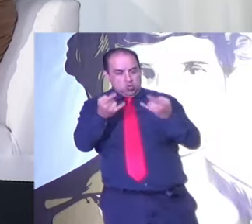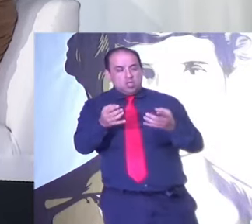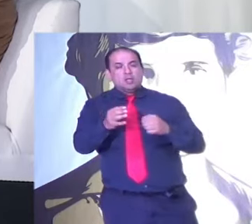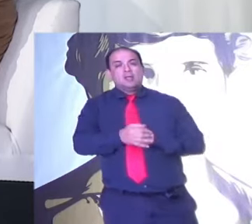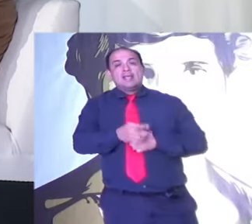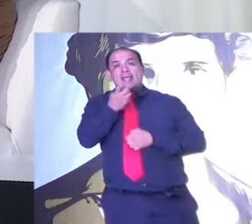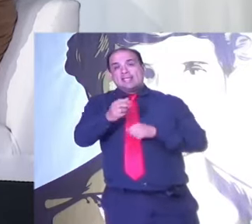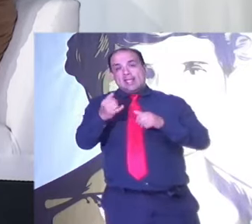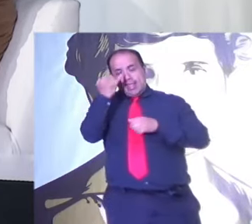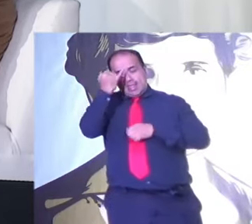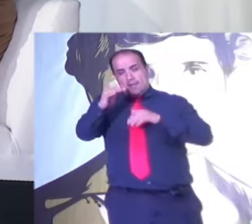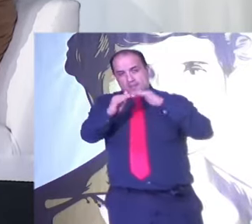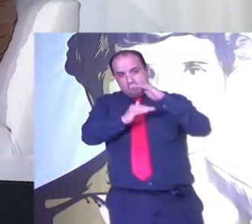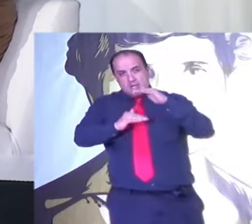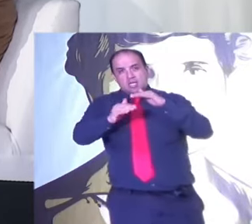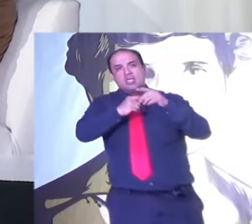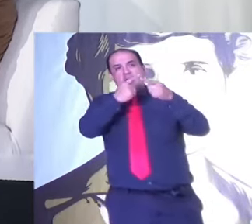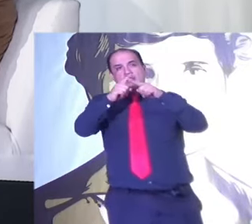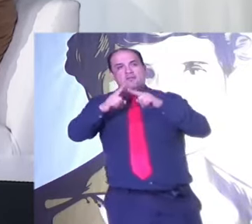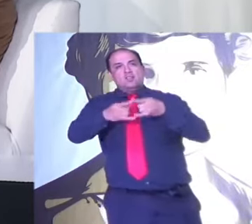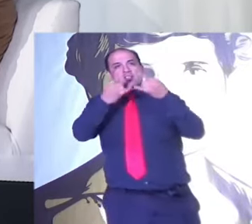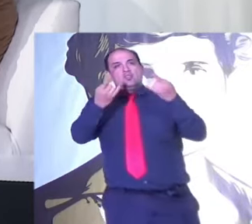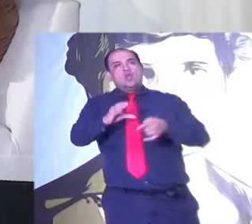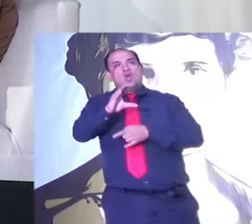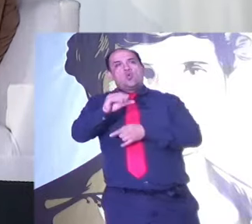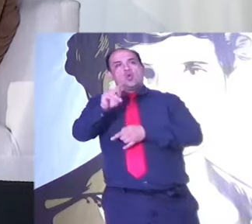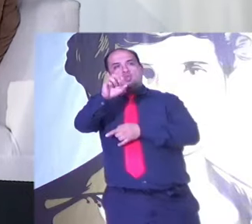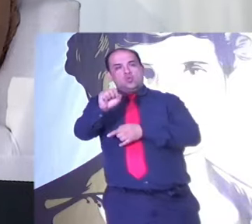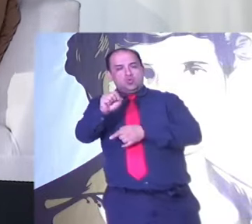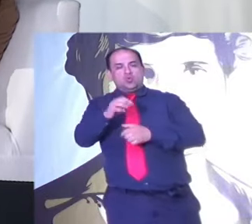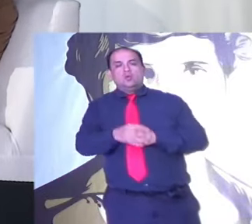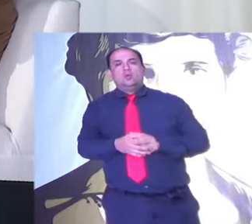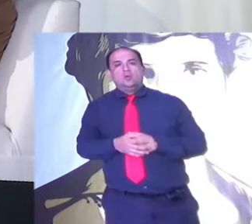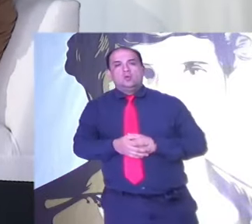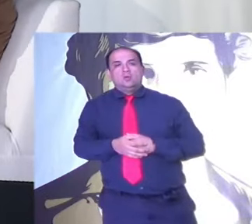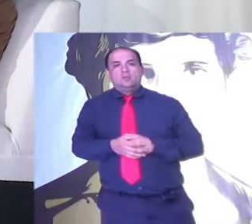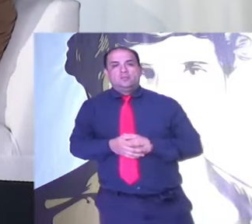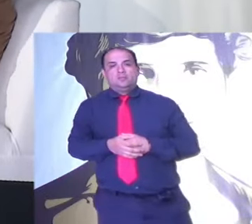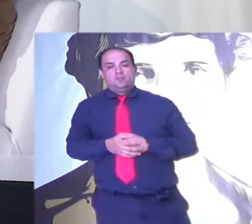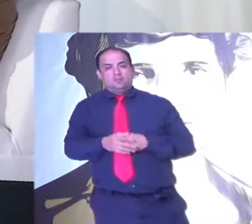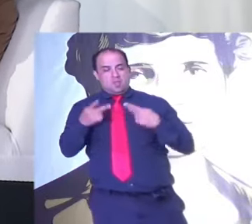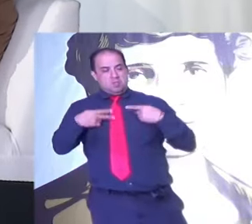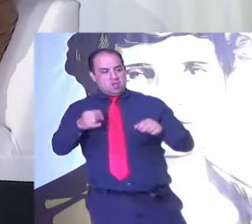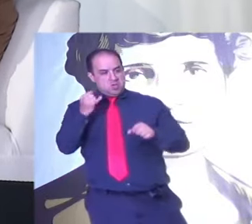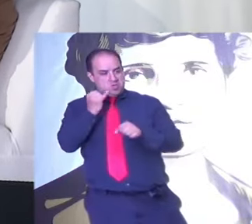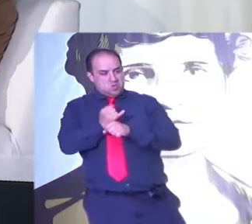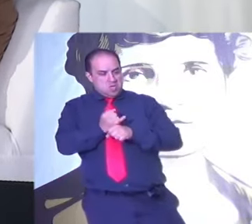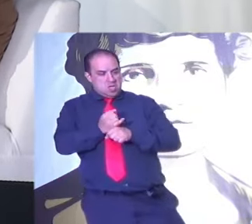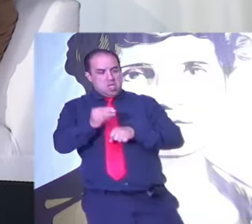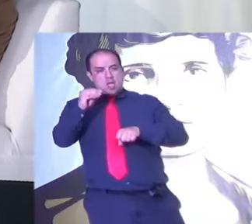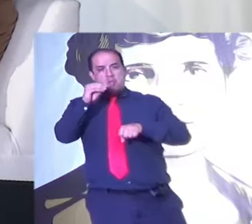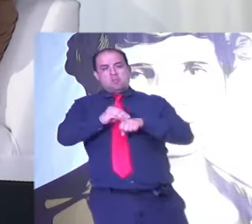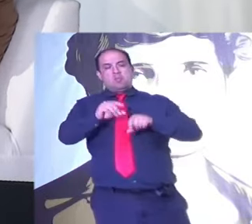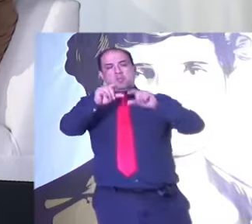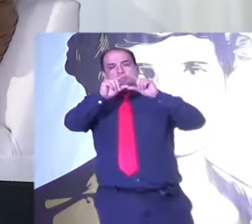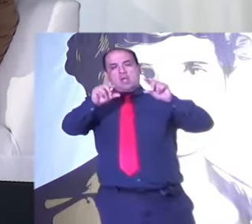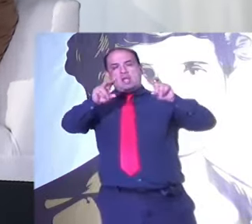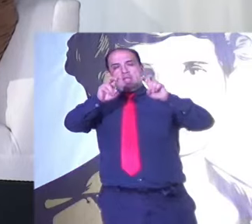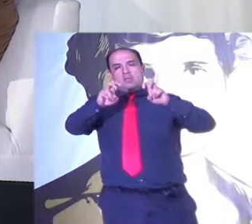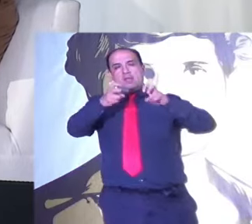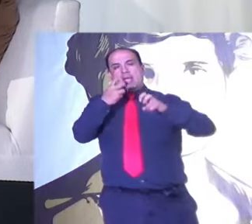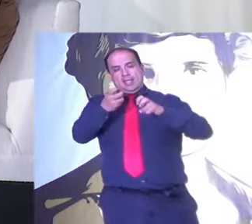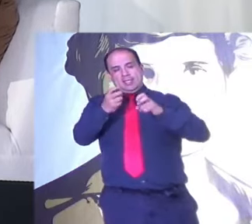la idea básica de todos los cuentos, ¿no? El personaje que le da título a la antología, el elegante